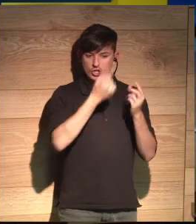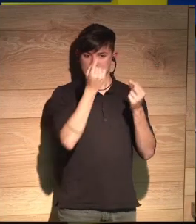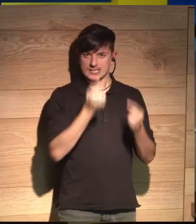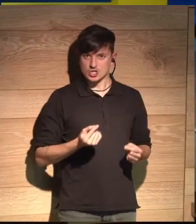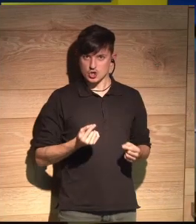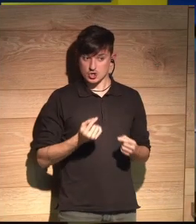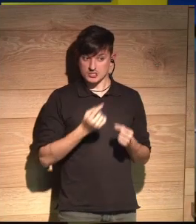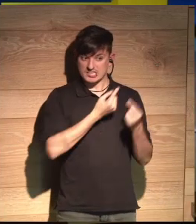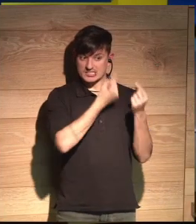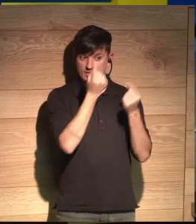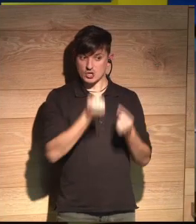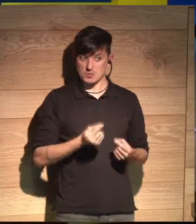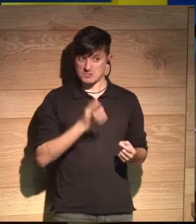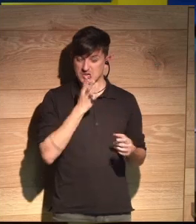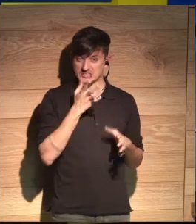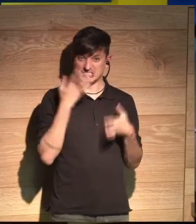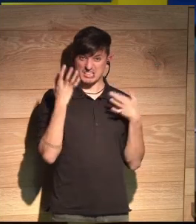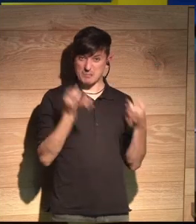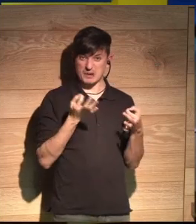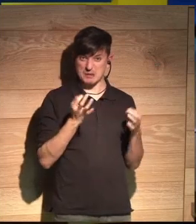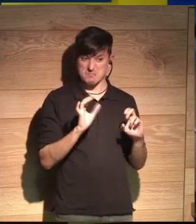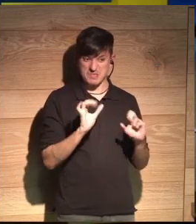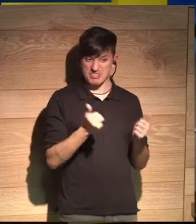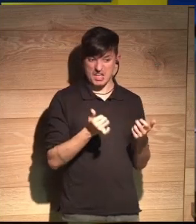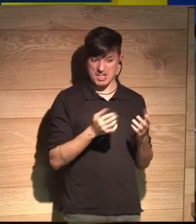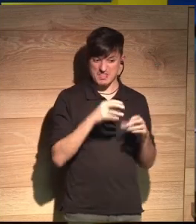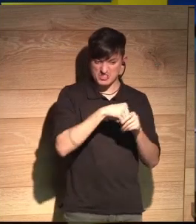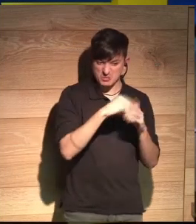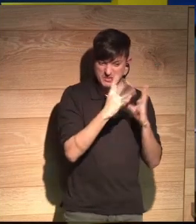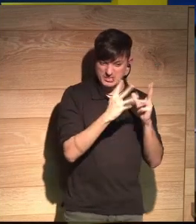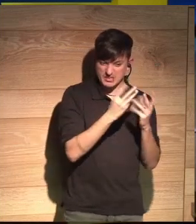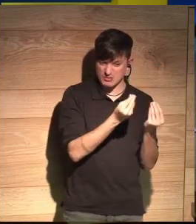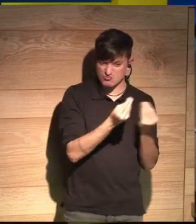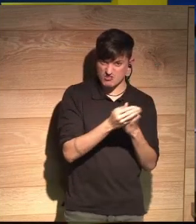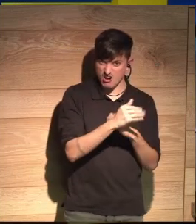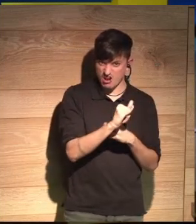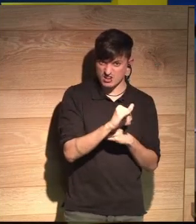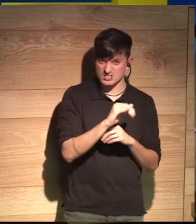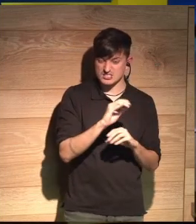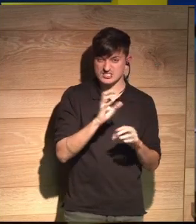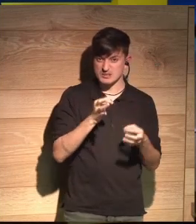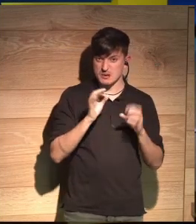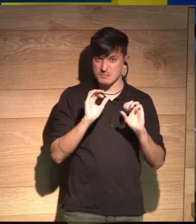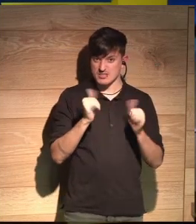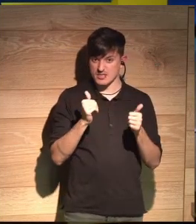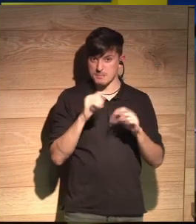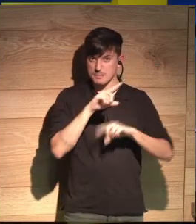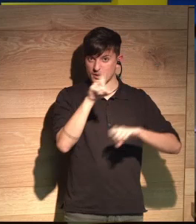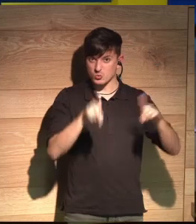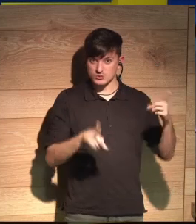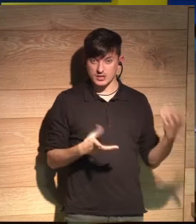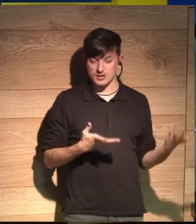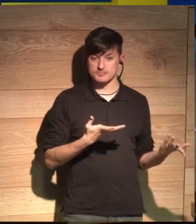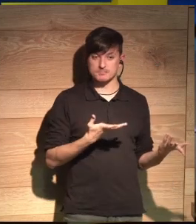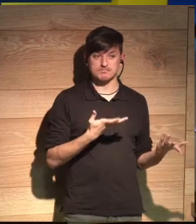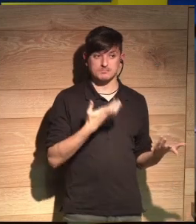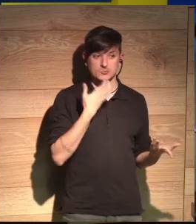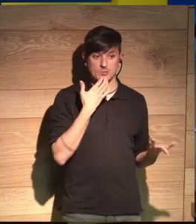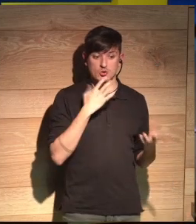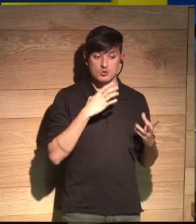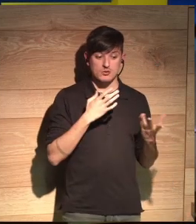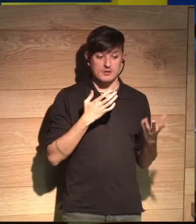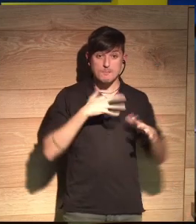de diseño porque siempre empiezan por en tener mucha matemática pero siempre empieza con una pregunta que es cómo podría ser diferente por ejemplo la